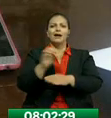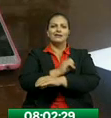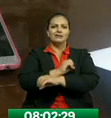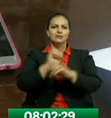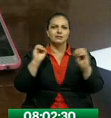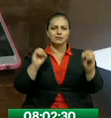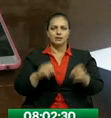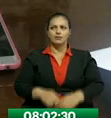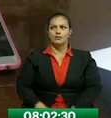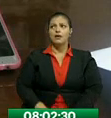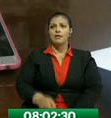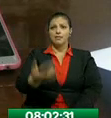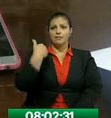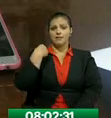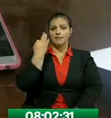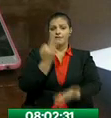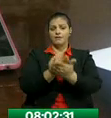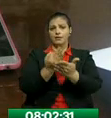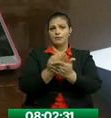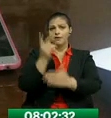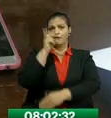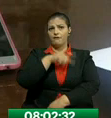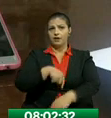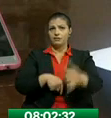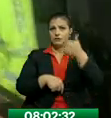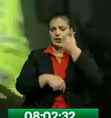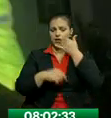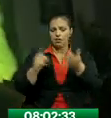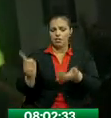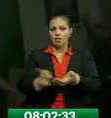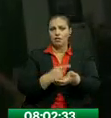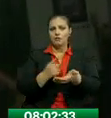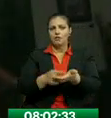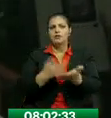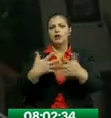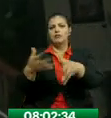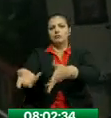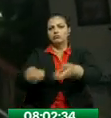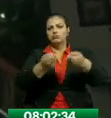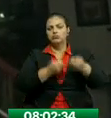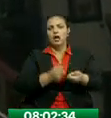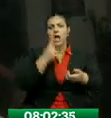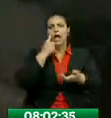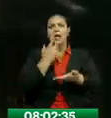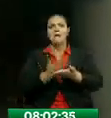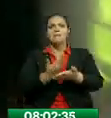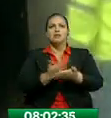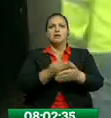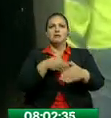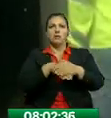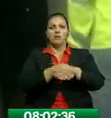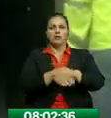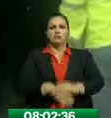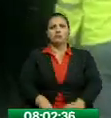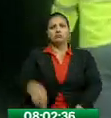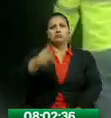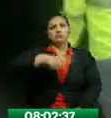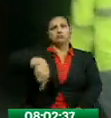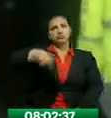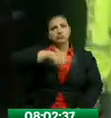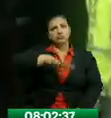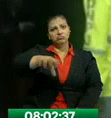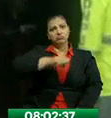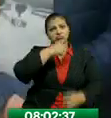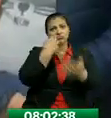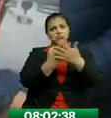existen facturas falsas y dispositivos electrónicos. La pena a la que se enfrentarían los acusados es